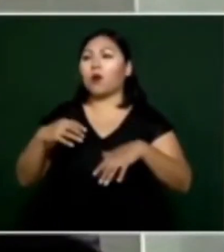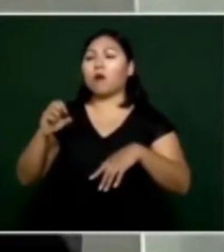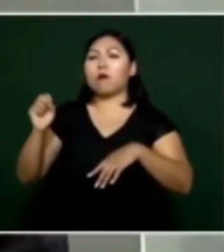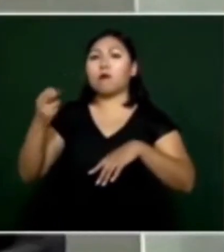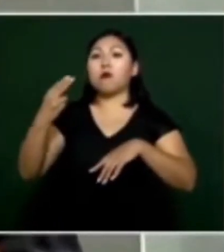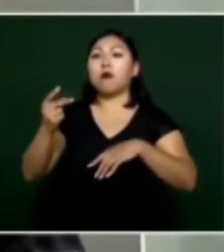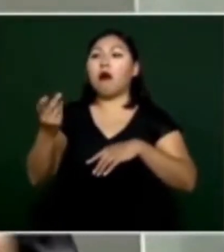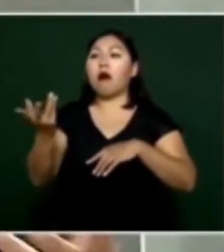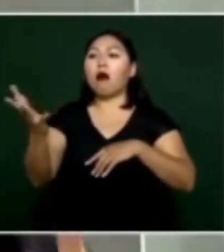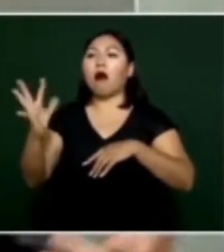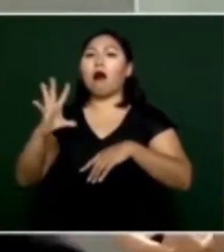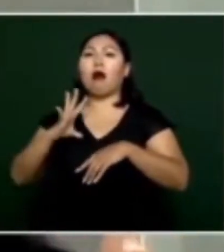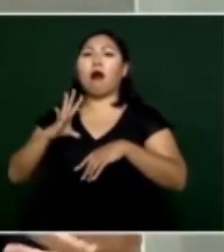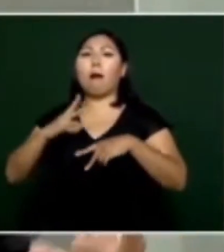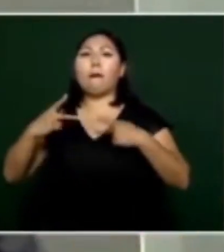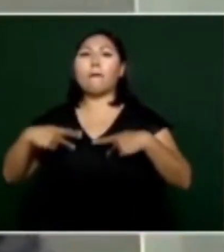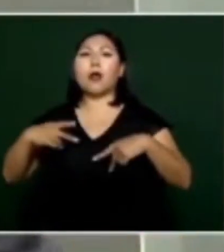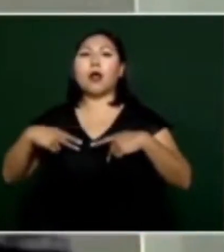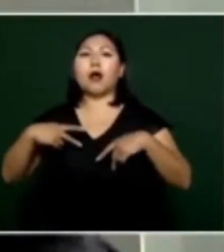y